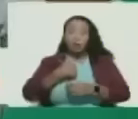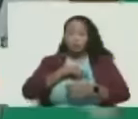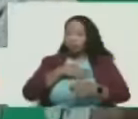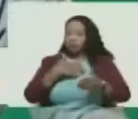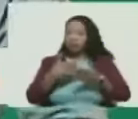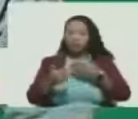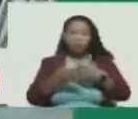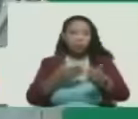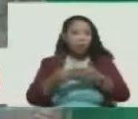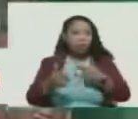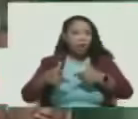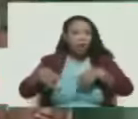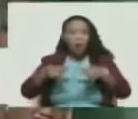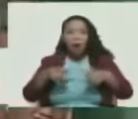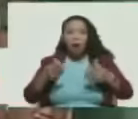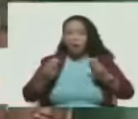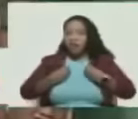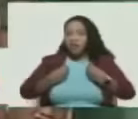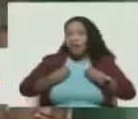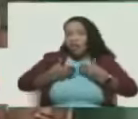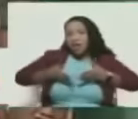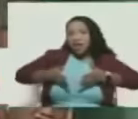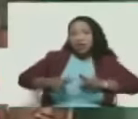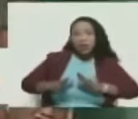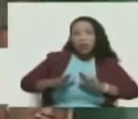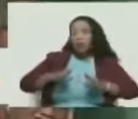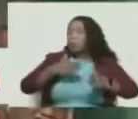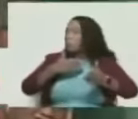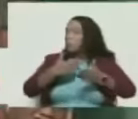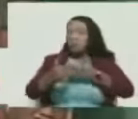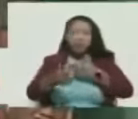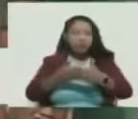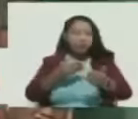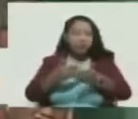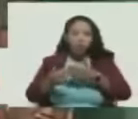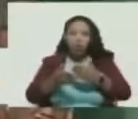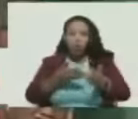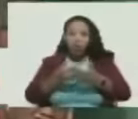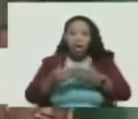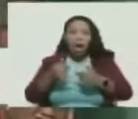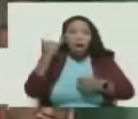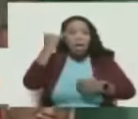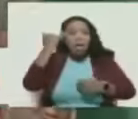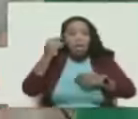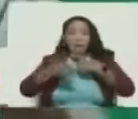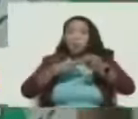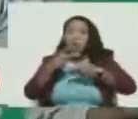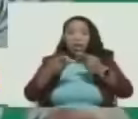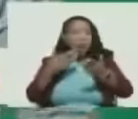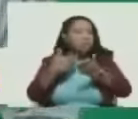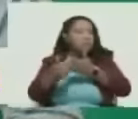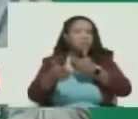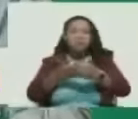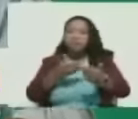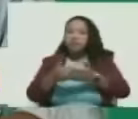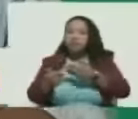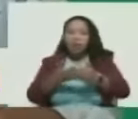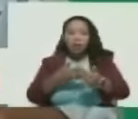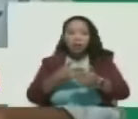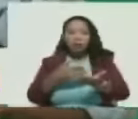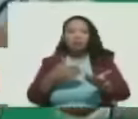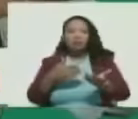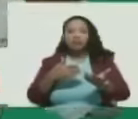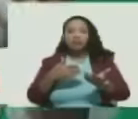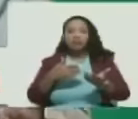lugar de nacimiento en el territorio venezolano, independientemente de nuestras posiciones políticas, independientemente de